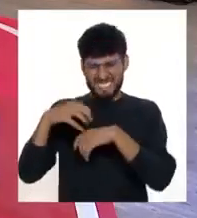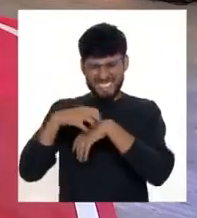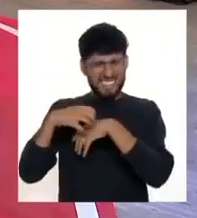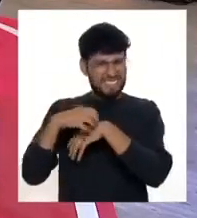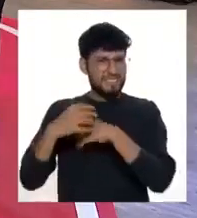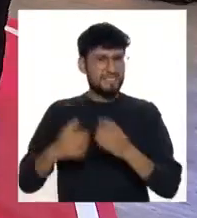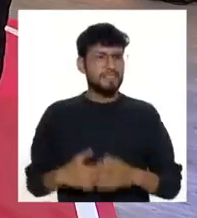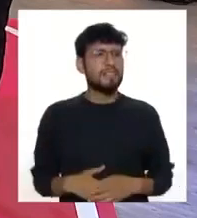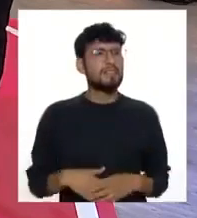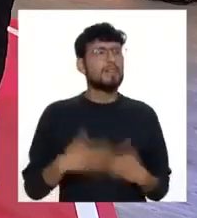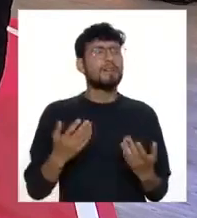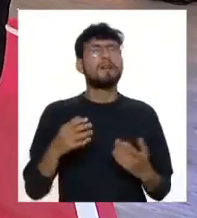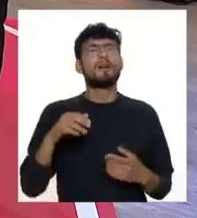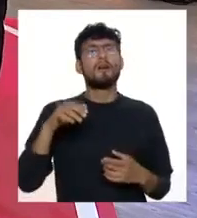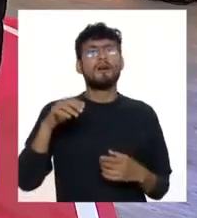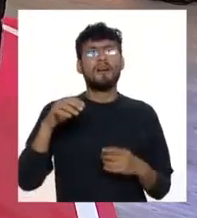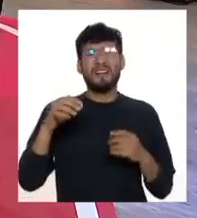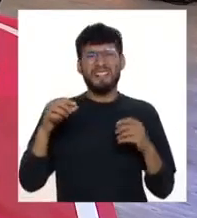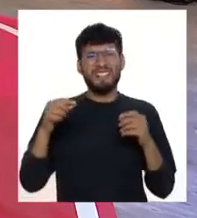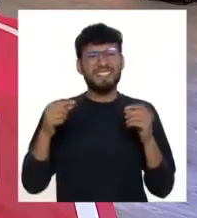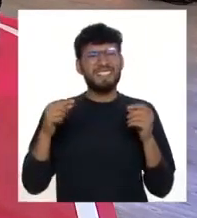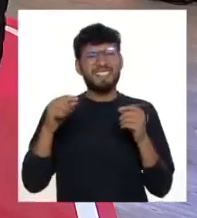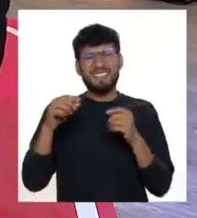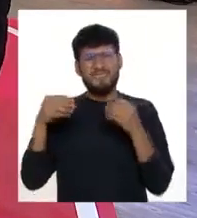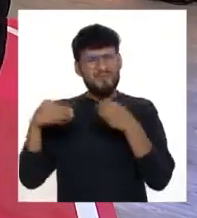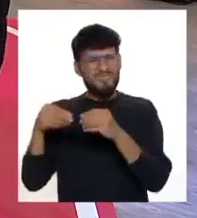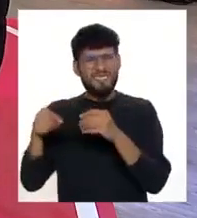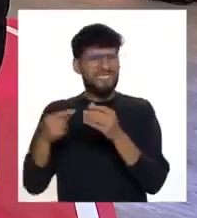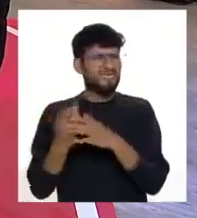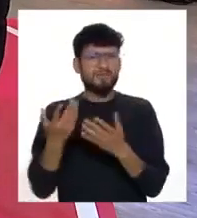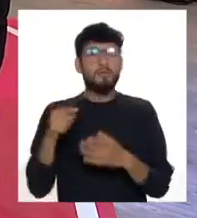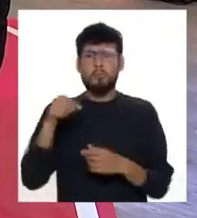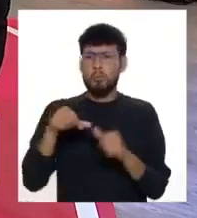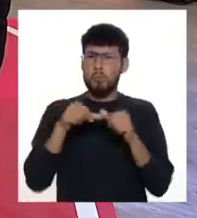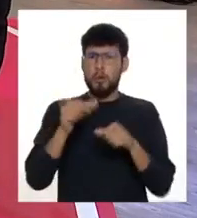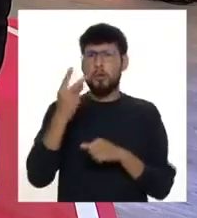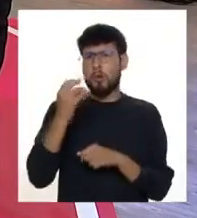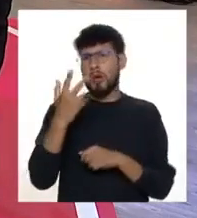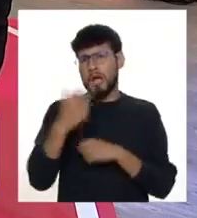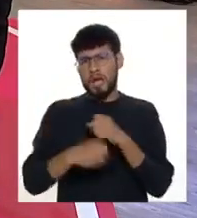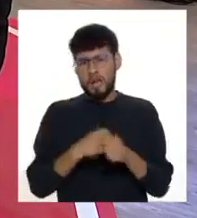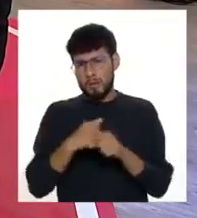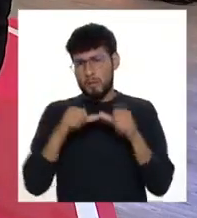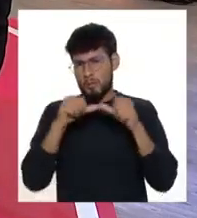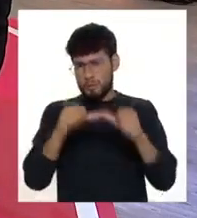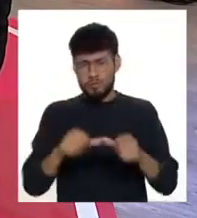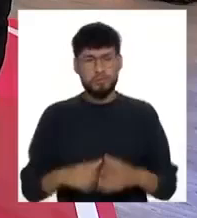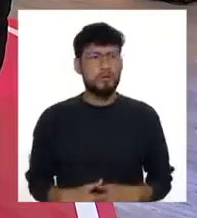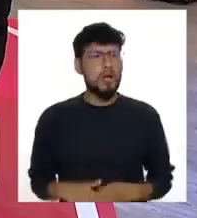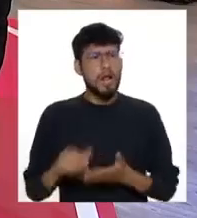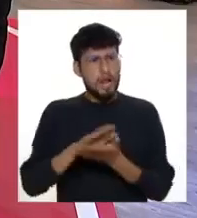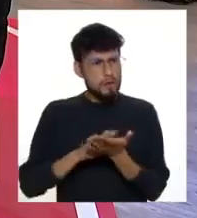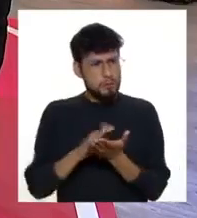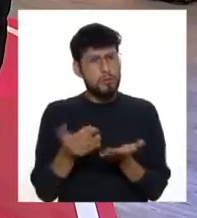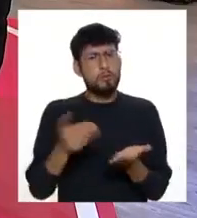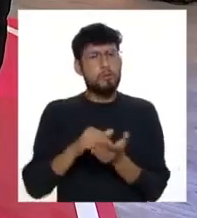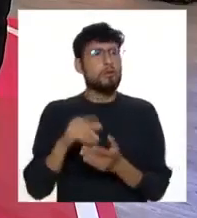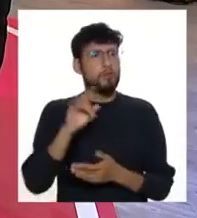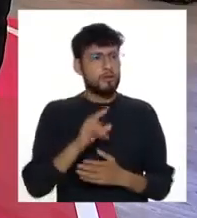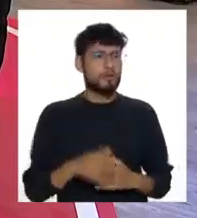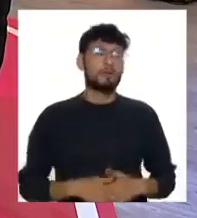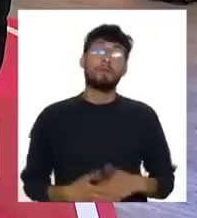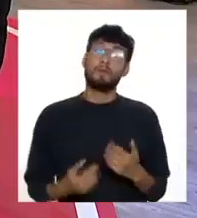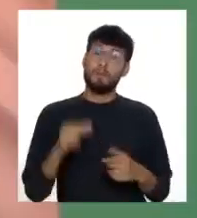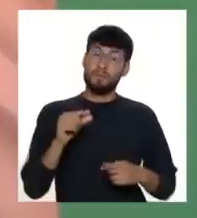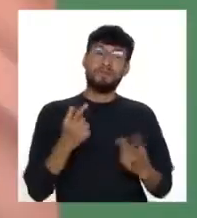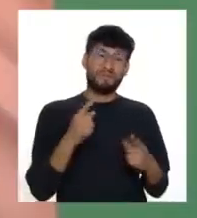irritación los tampones sintéticos y estas se reutilizan de dos a TR años es la duración y se lavan y se vuelven a usar obviamente